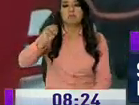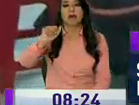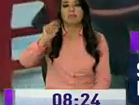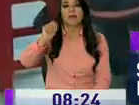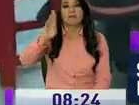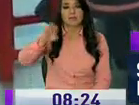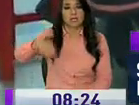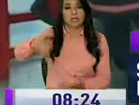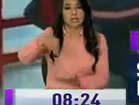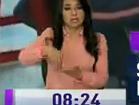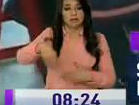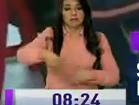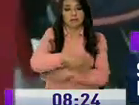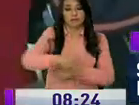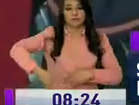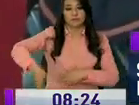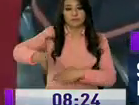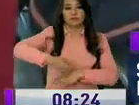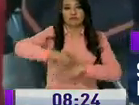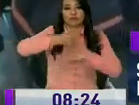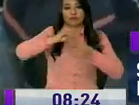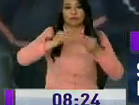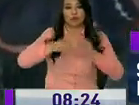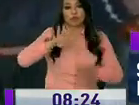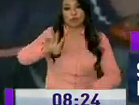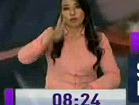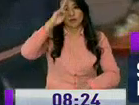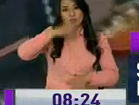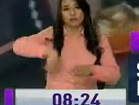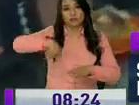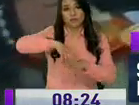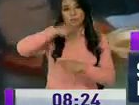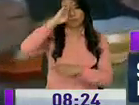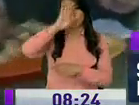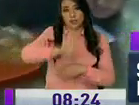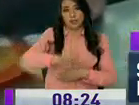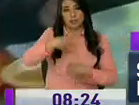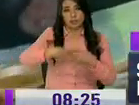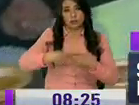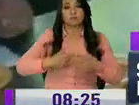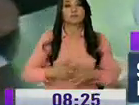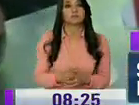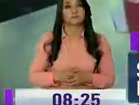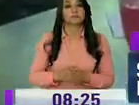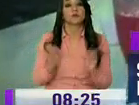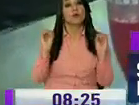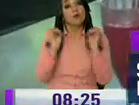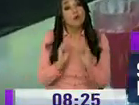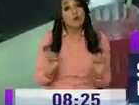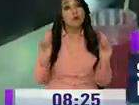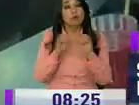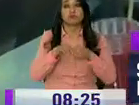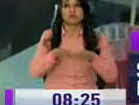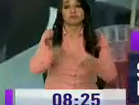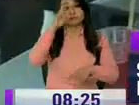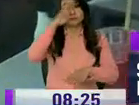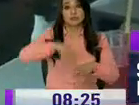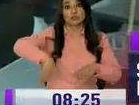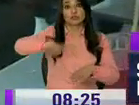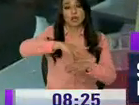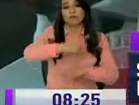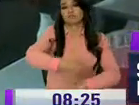ahí estamos ubicados, ahí es la comisaría cuarta nacional de policía del cantón Quito, y a nivel nacional en